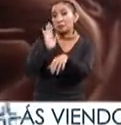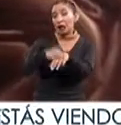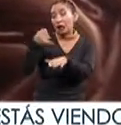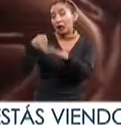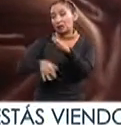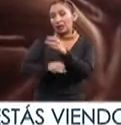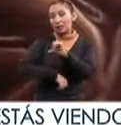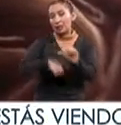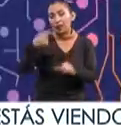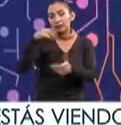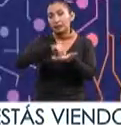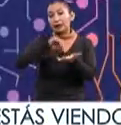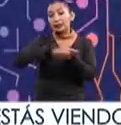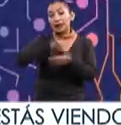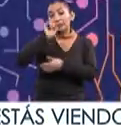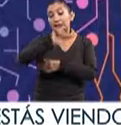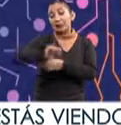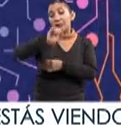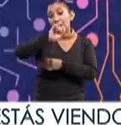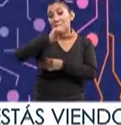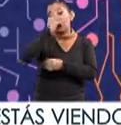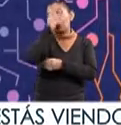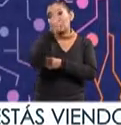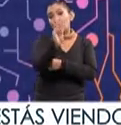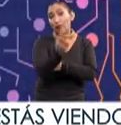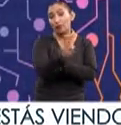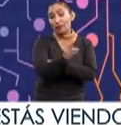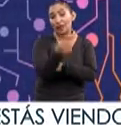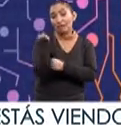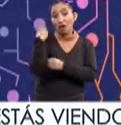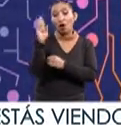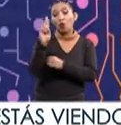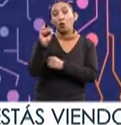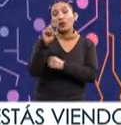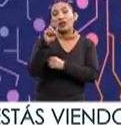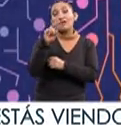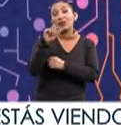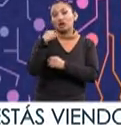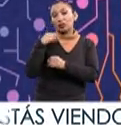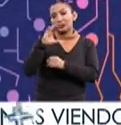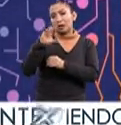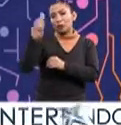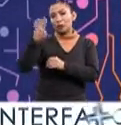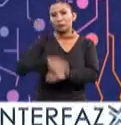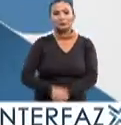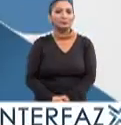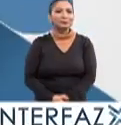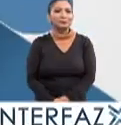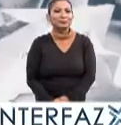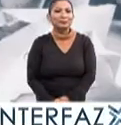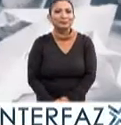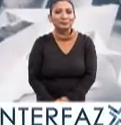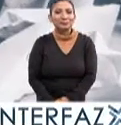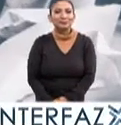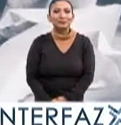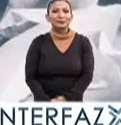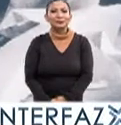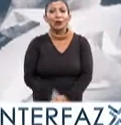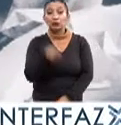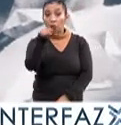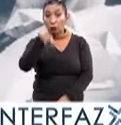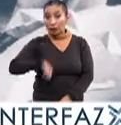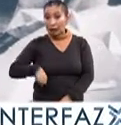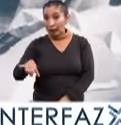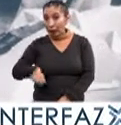más. Tu cita es este sábado 24 de noviembre en el Universum de Ciudad Universitaria. Si